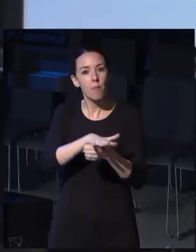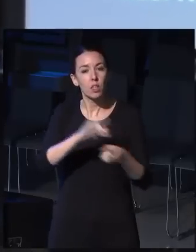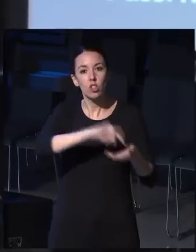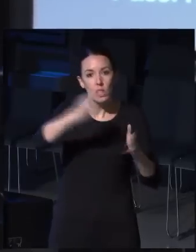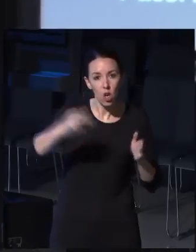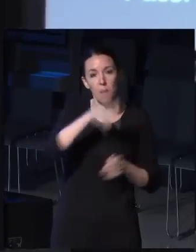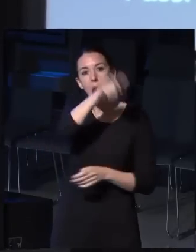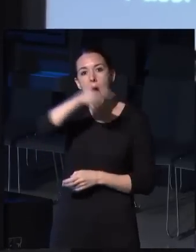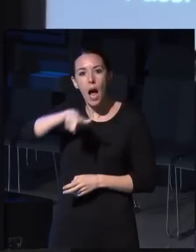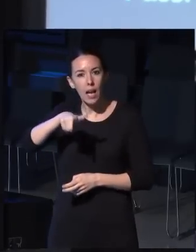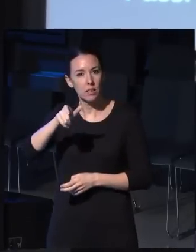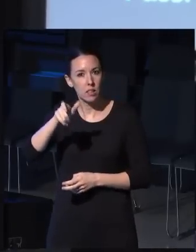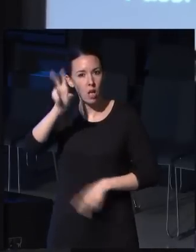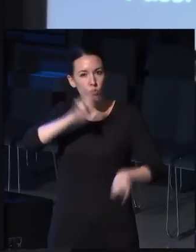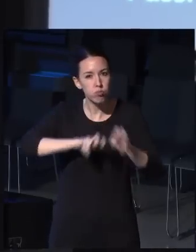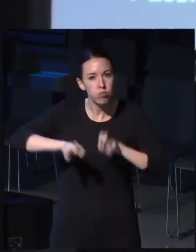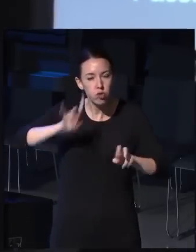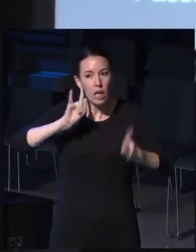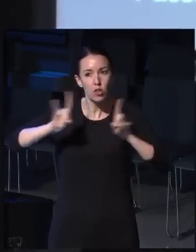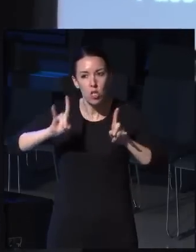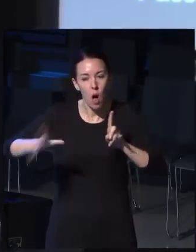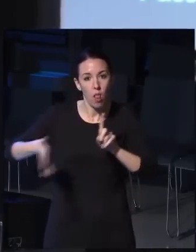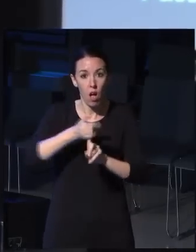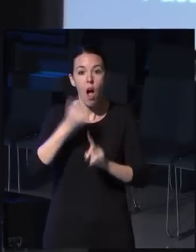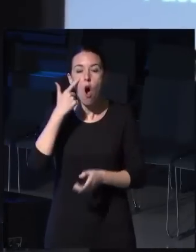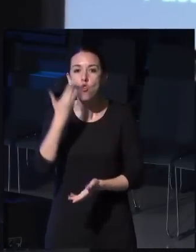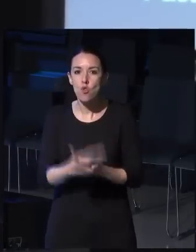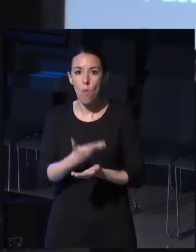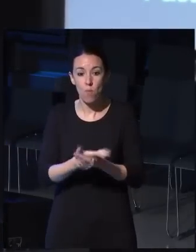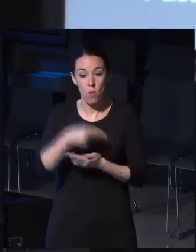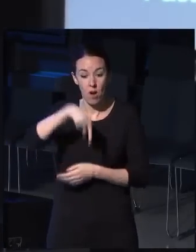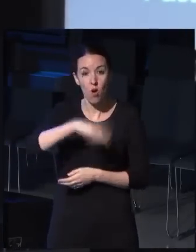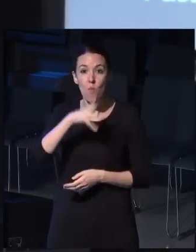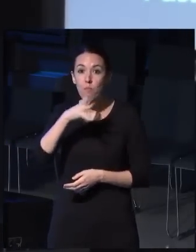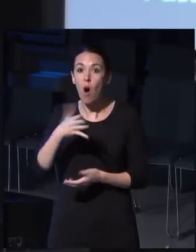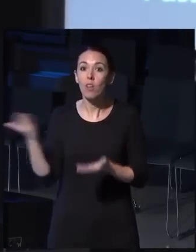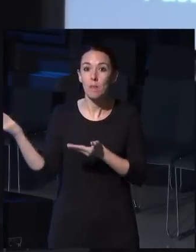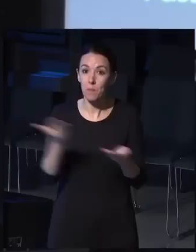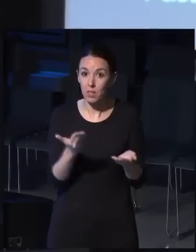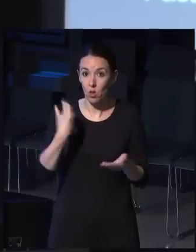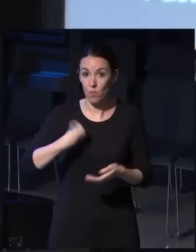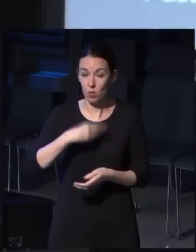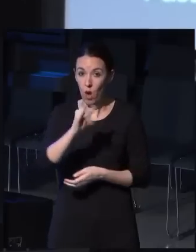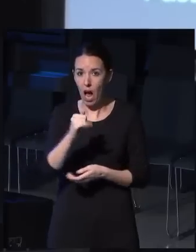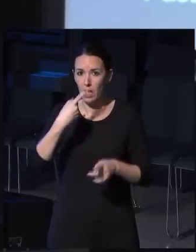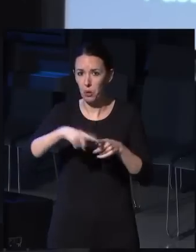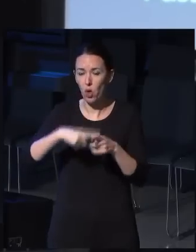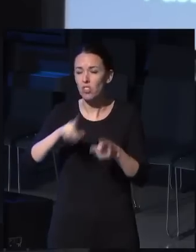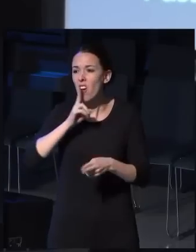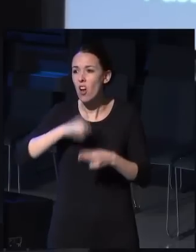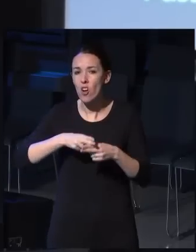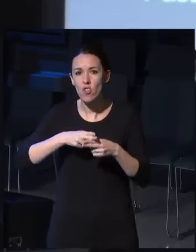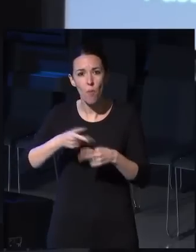y la gente que viene a buscar ese sonido. Eso es lo que vamos a comprobar en el día de hoy. Por eso yo os invito a que, como tenéis esta cosa aquí que se